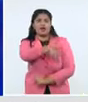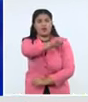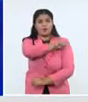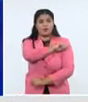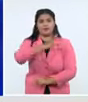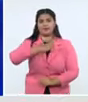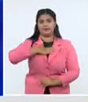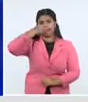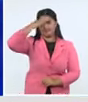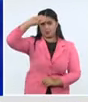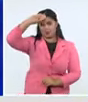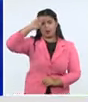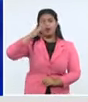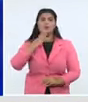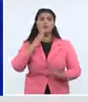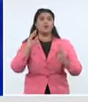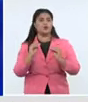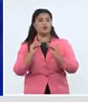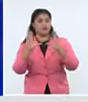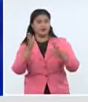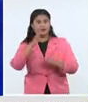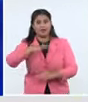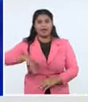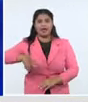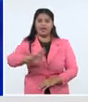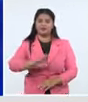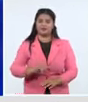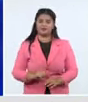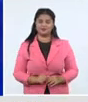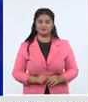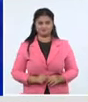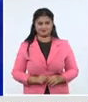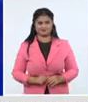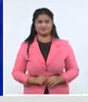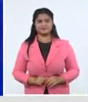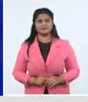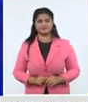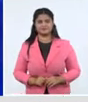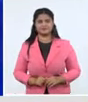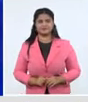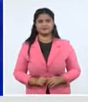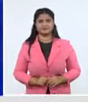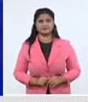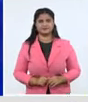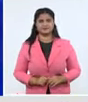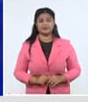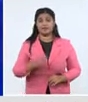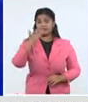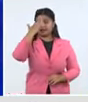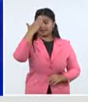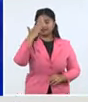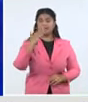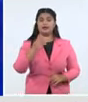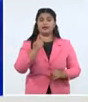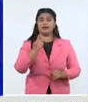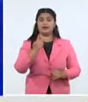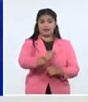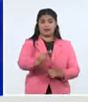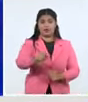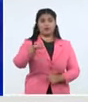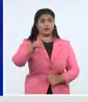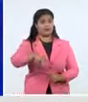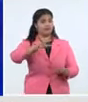fundamentalmente aquellos que nos apoyan y se apoyan ellos también, cumpliendo con las medidas que están establecidas.